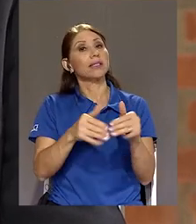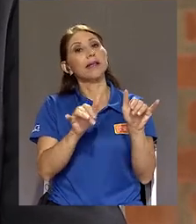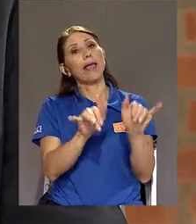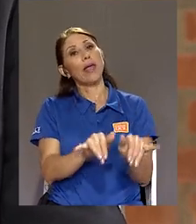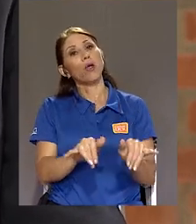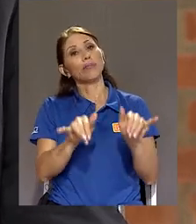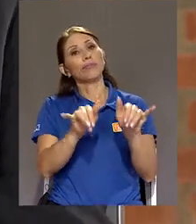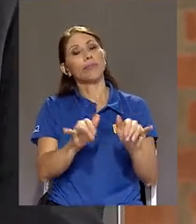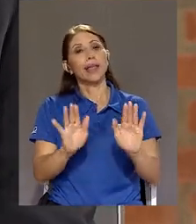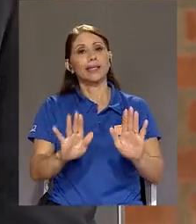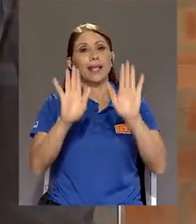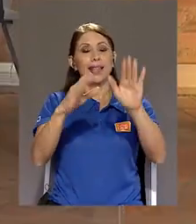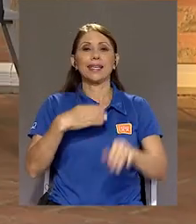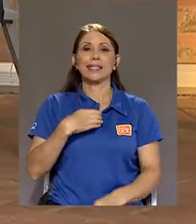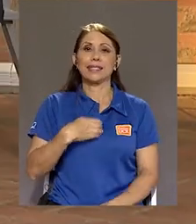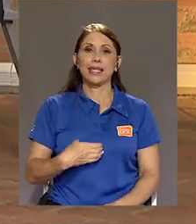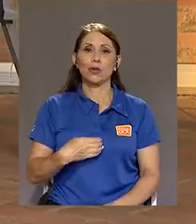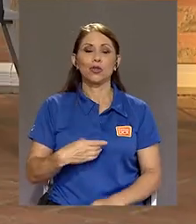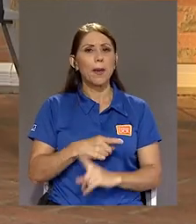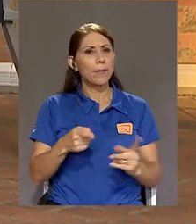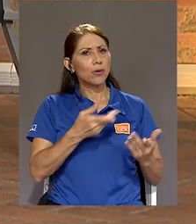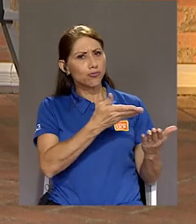deseos. Cuéntenos,